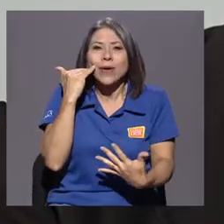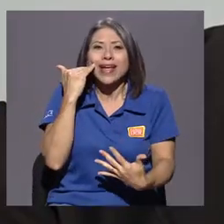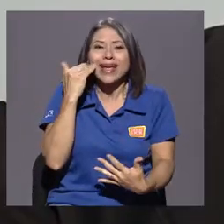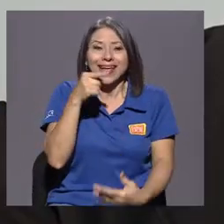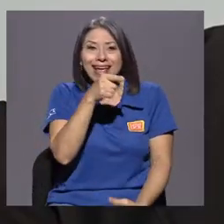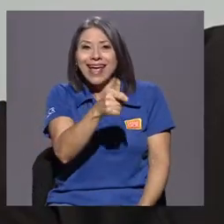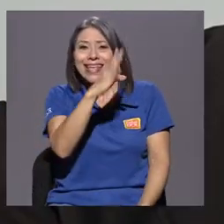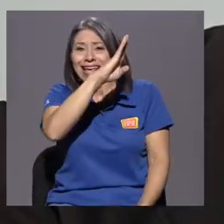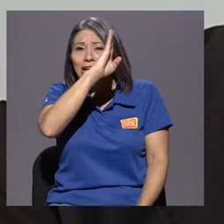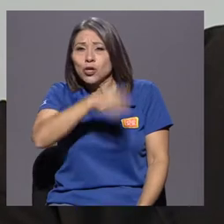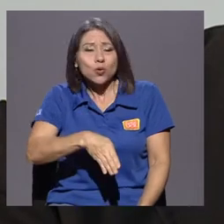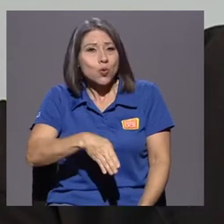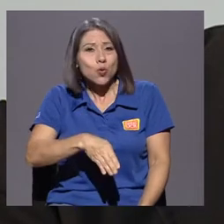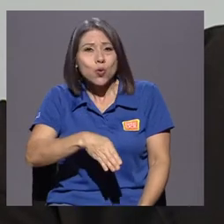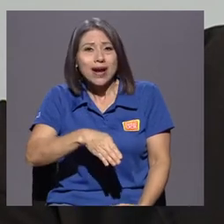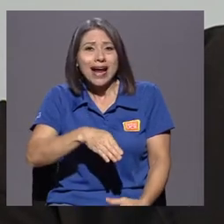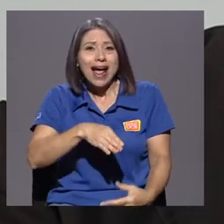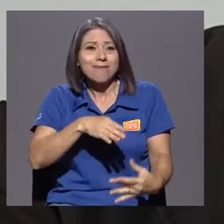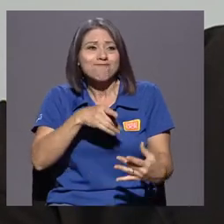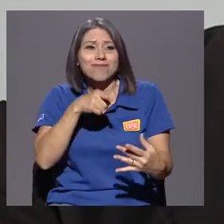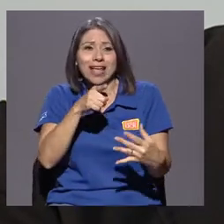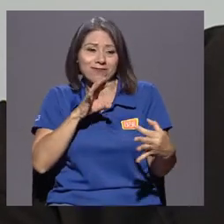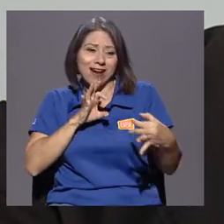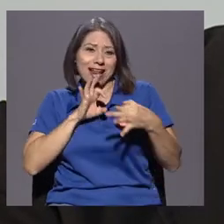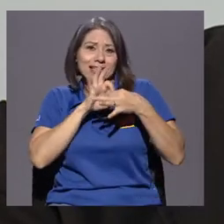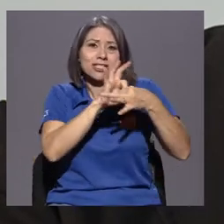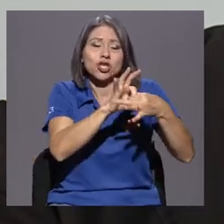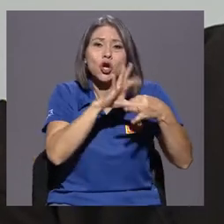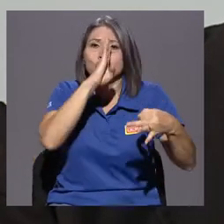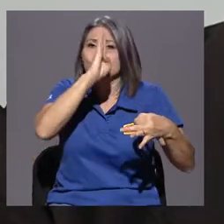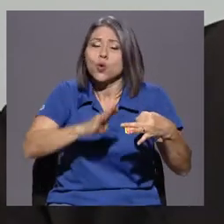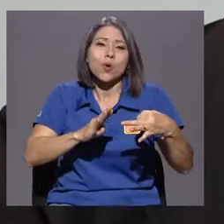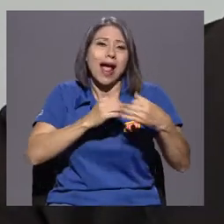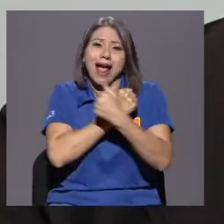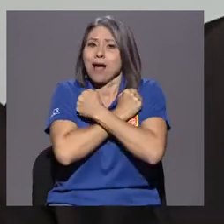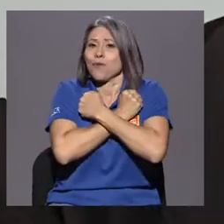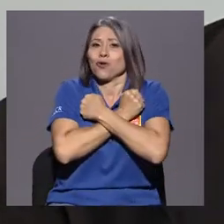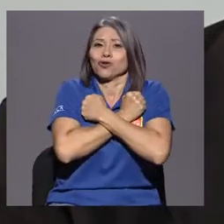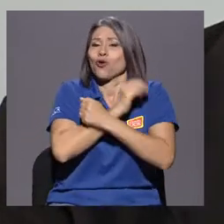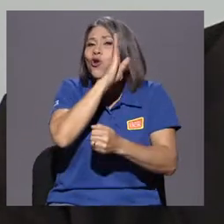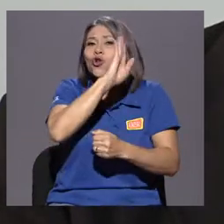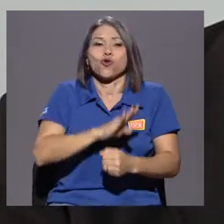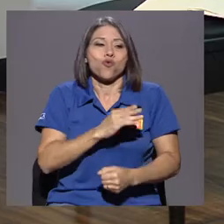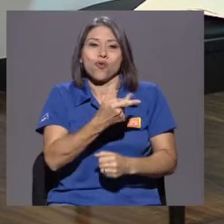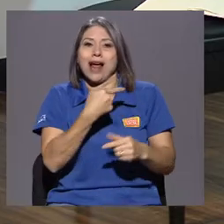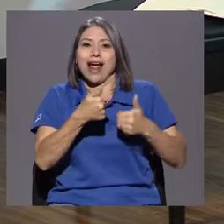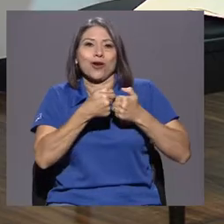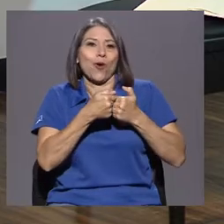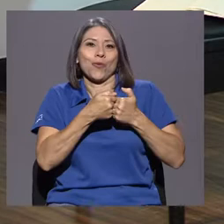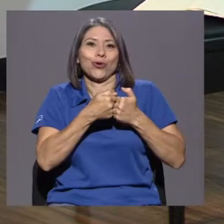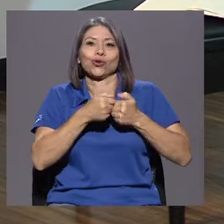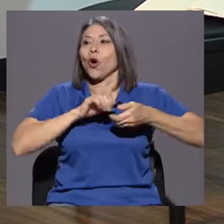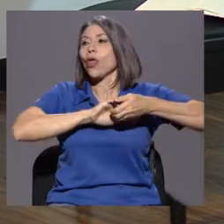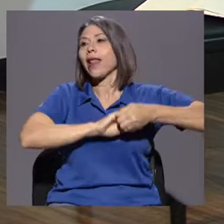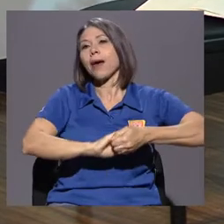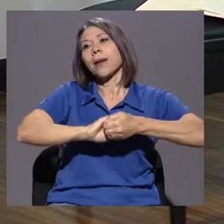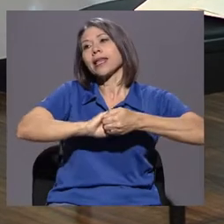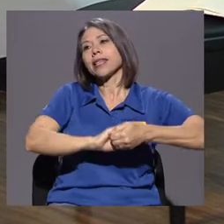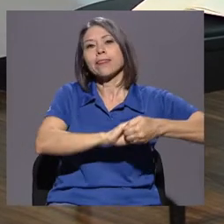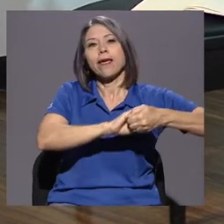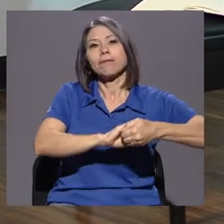tomó un sesgo amoroso nunca fuimos novios ni anduvimos de la manita ni se dijo que fuésemos